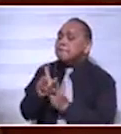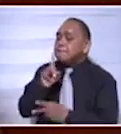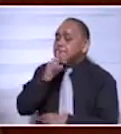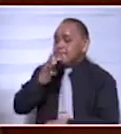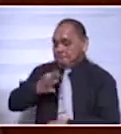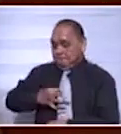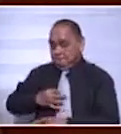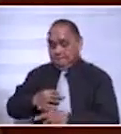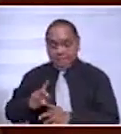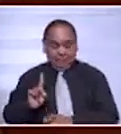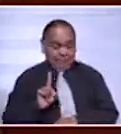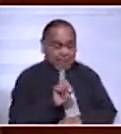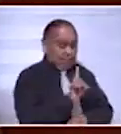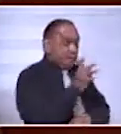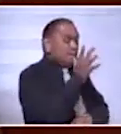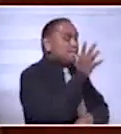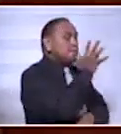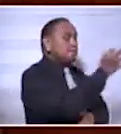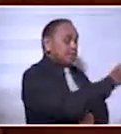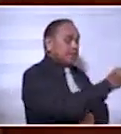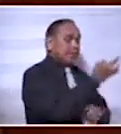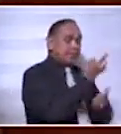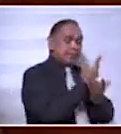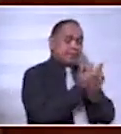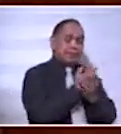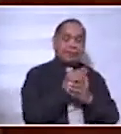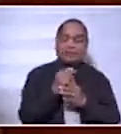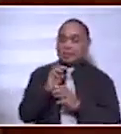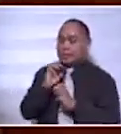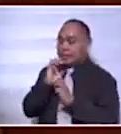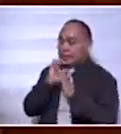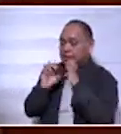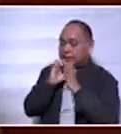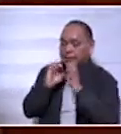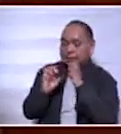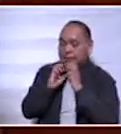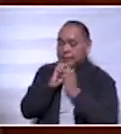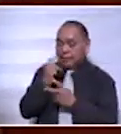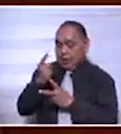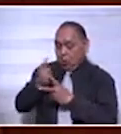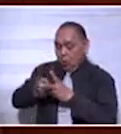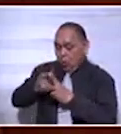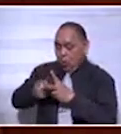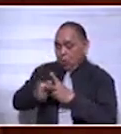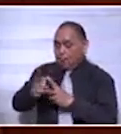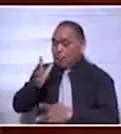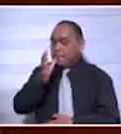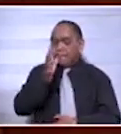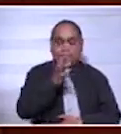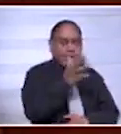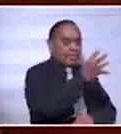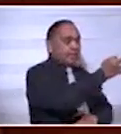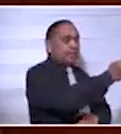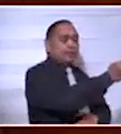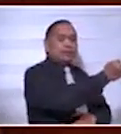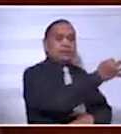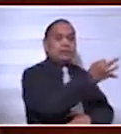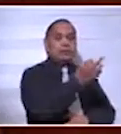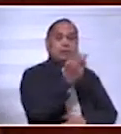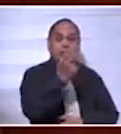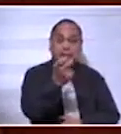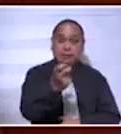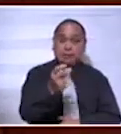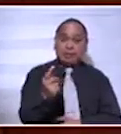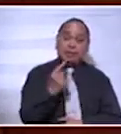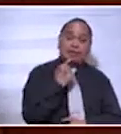y están esperando esto, dicen sus encuestas esto, entonces tenía una información fresca y directa, eso no se vale,